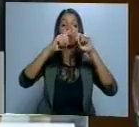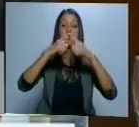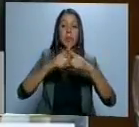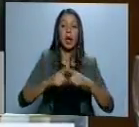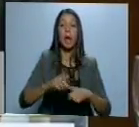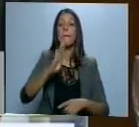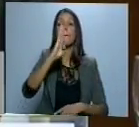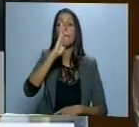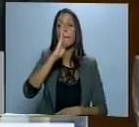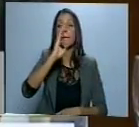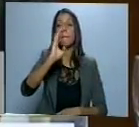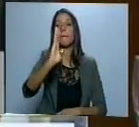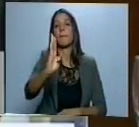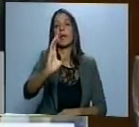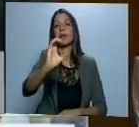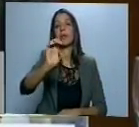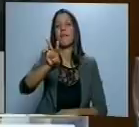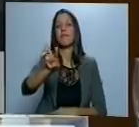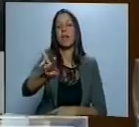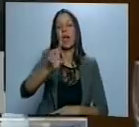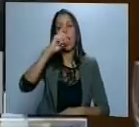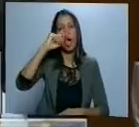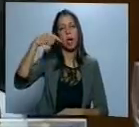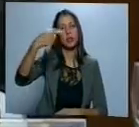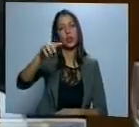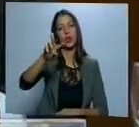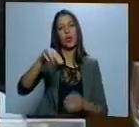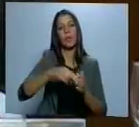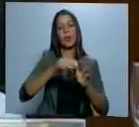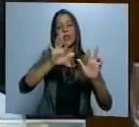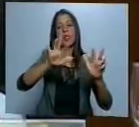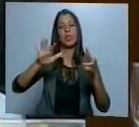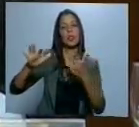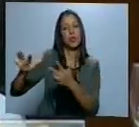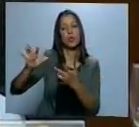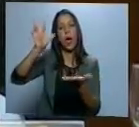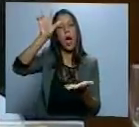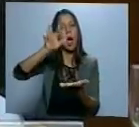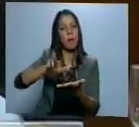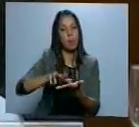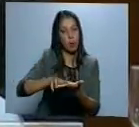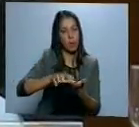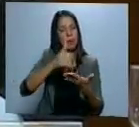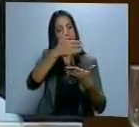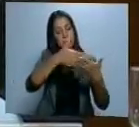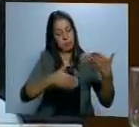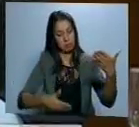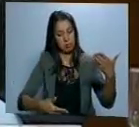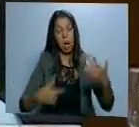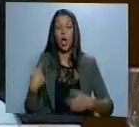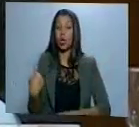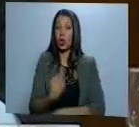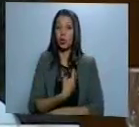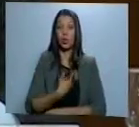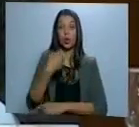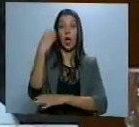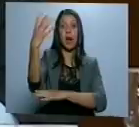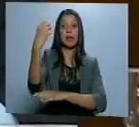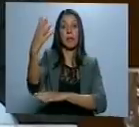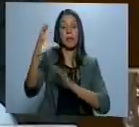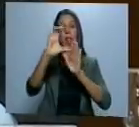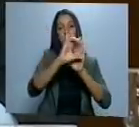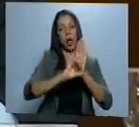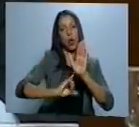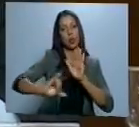para el ejercicio fiscal 2018 del Banco Central de Venezuela. La Asamblea Nacional Constituyente de la